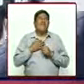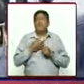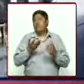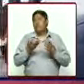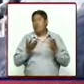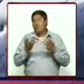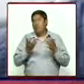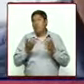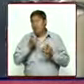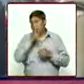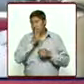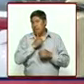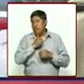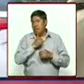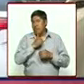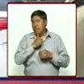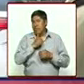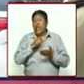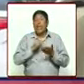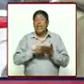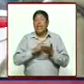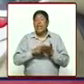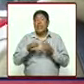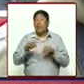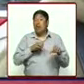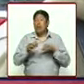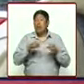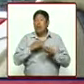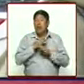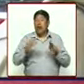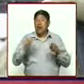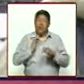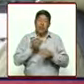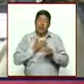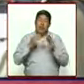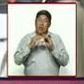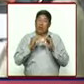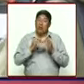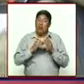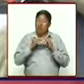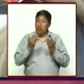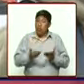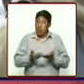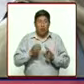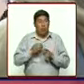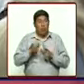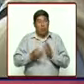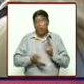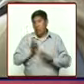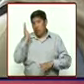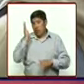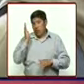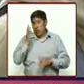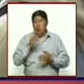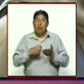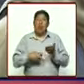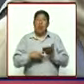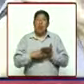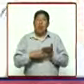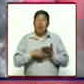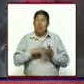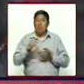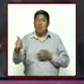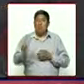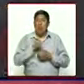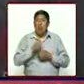nomás aguantarlo, ¿no? Es estresante porque cancela nuestras clases. O tenemos que volver a irnos. Y gasto de pasajes también es,